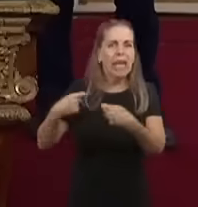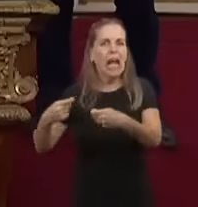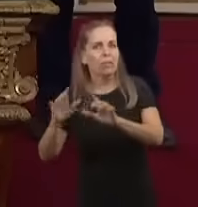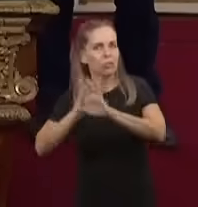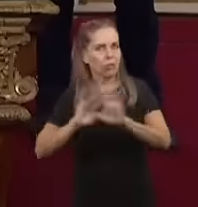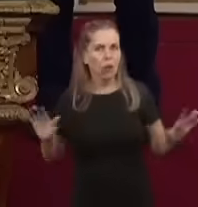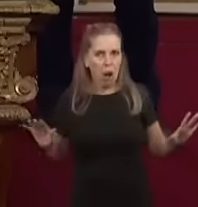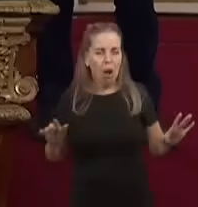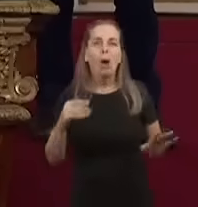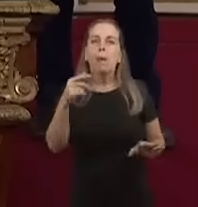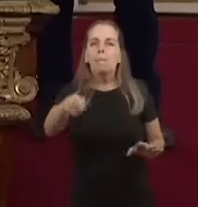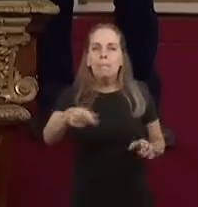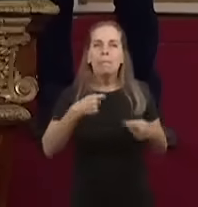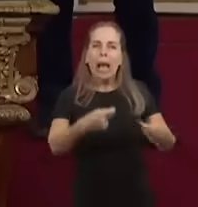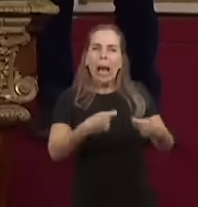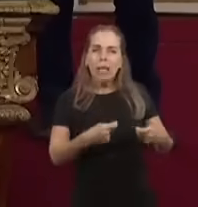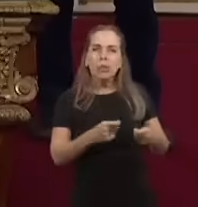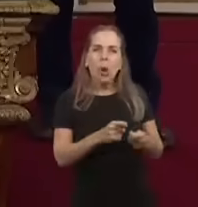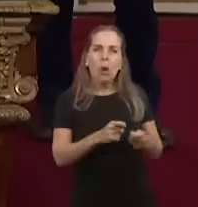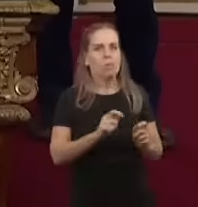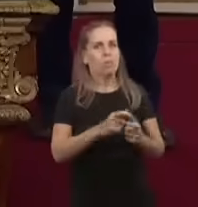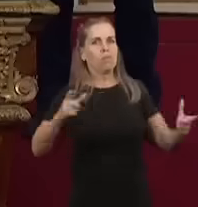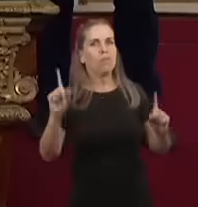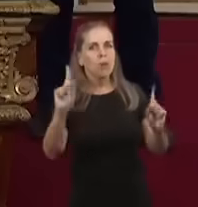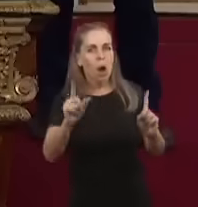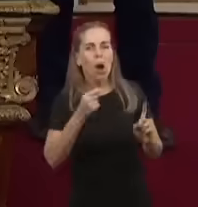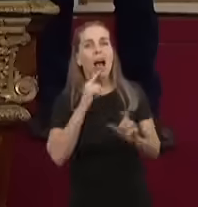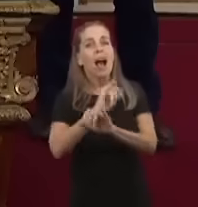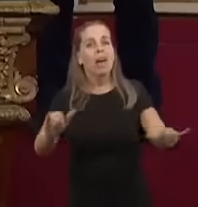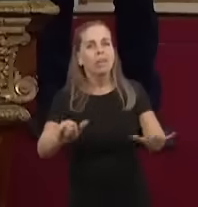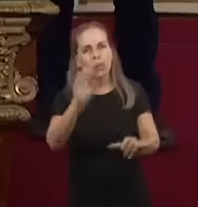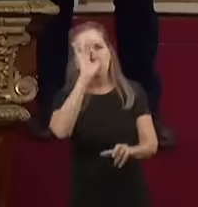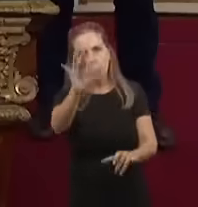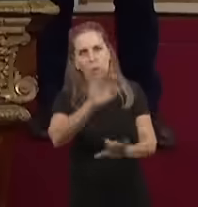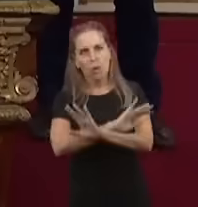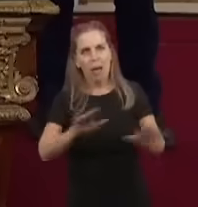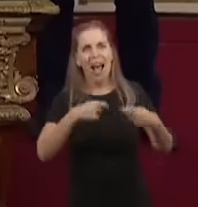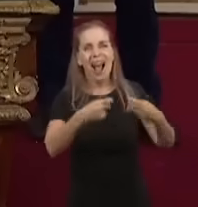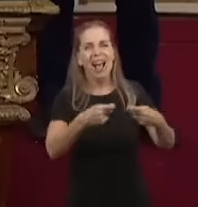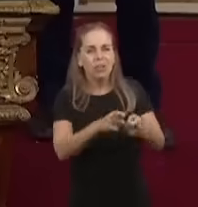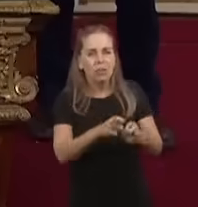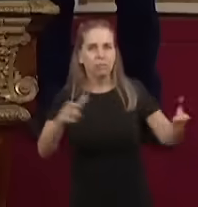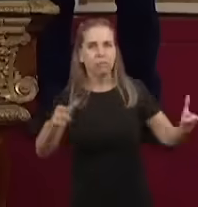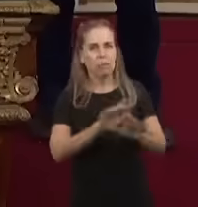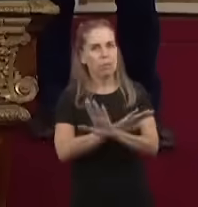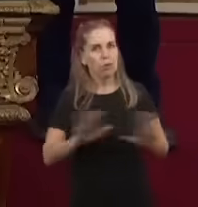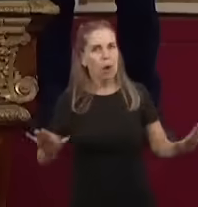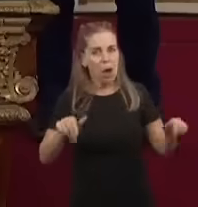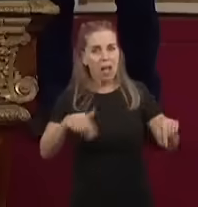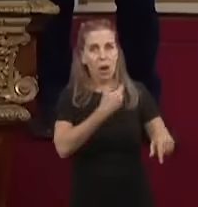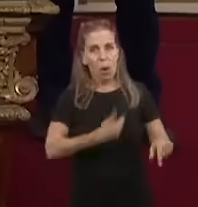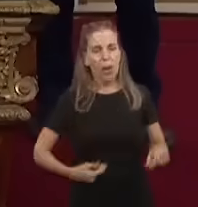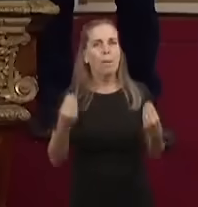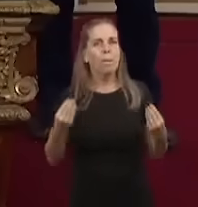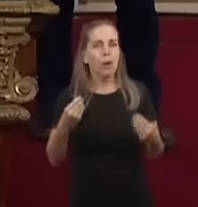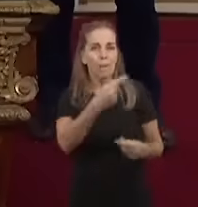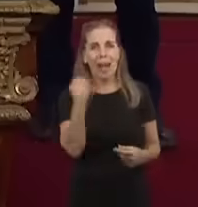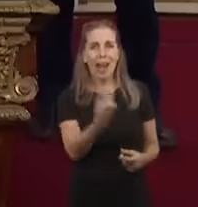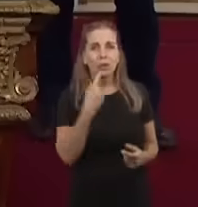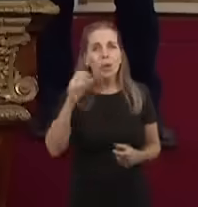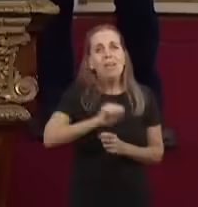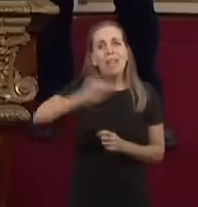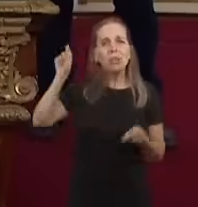que empezar a aumentar el gasto quiero decirles que eso nunca va a ocurrir en nuestro gobierno porque para nosotros la inflación es un